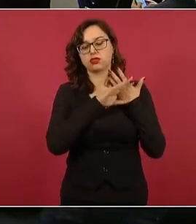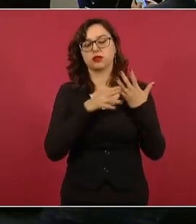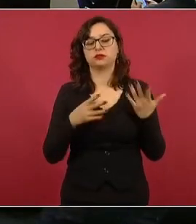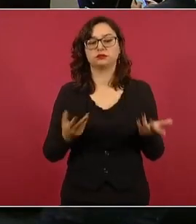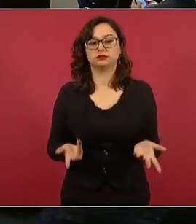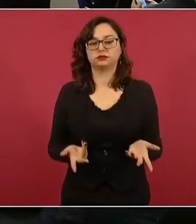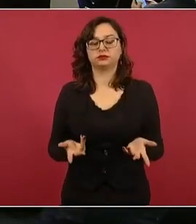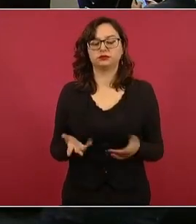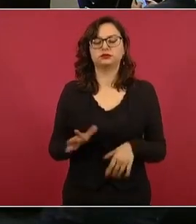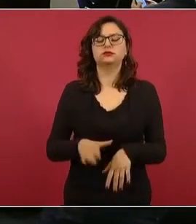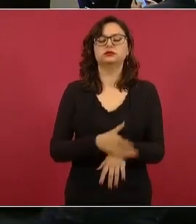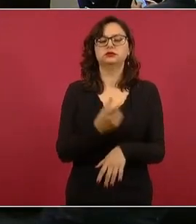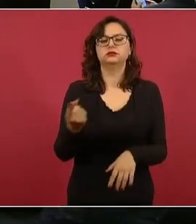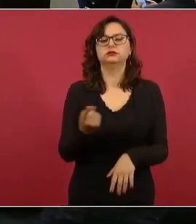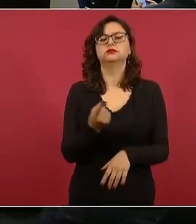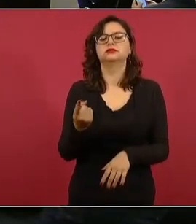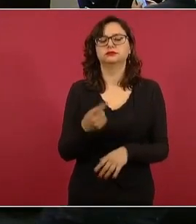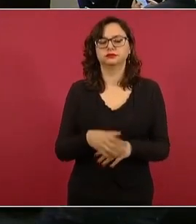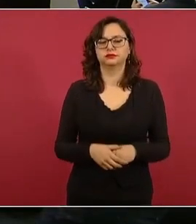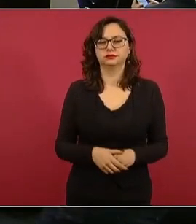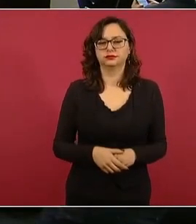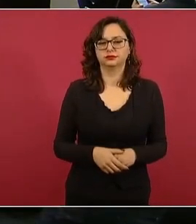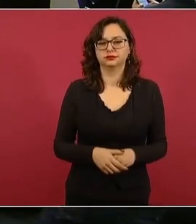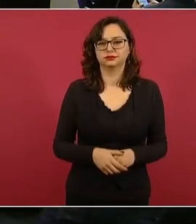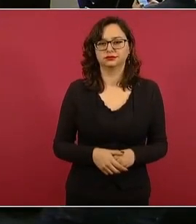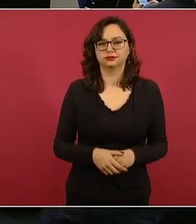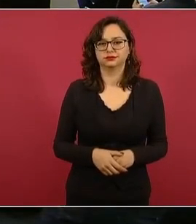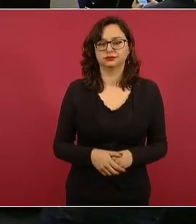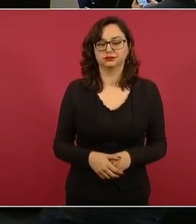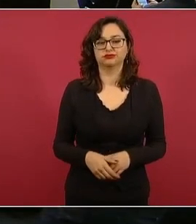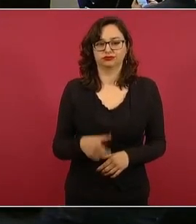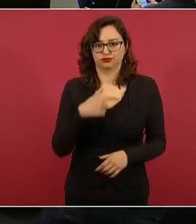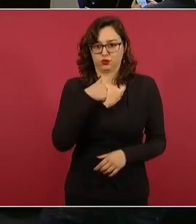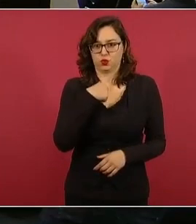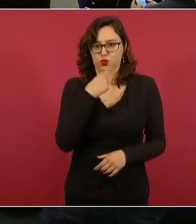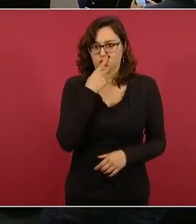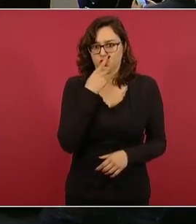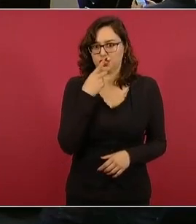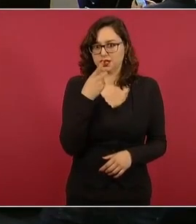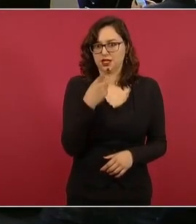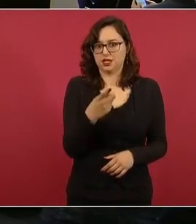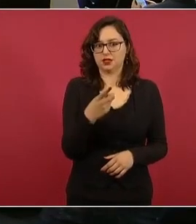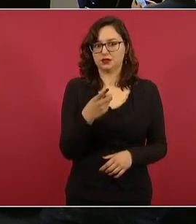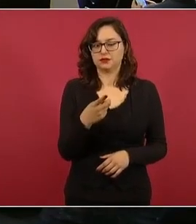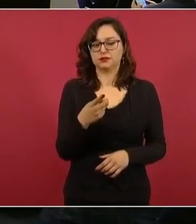porque sostuve de que para enfrentar el problema de la